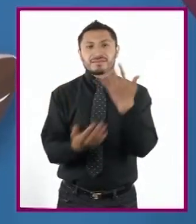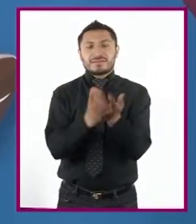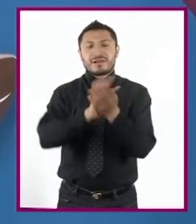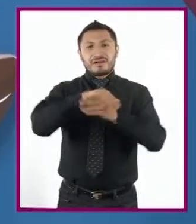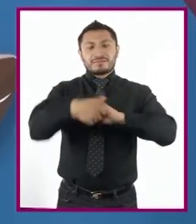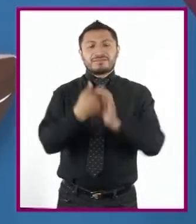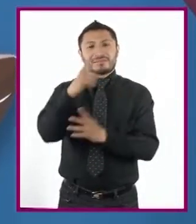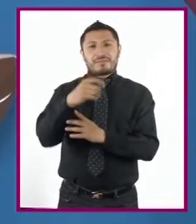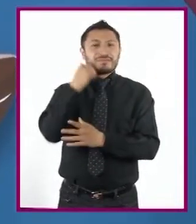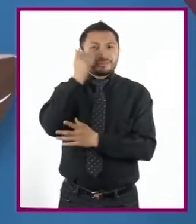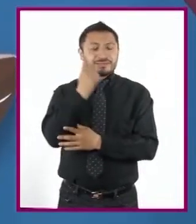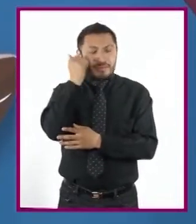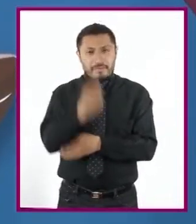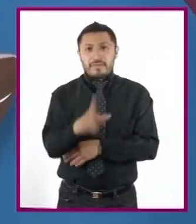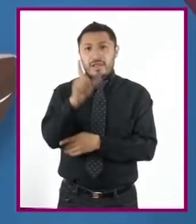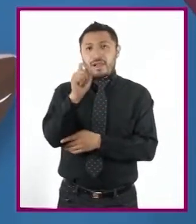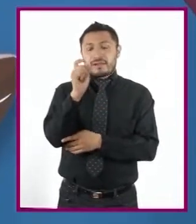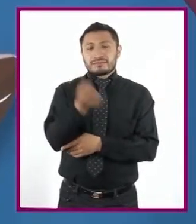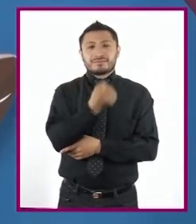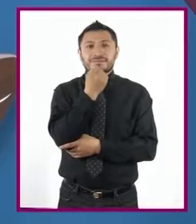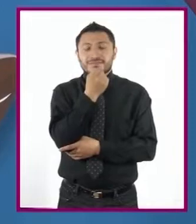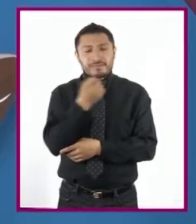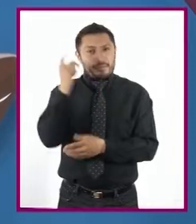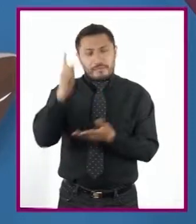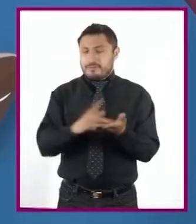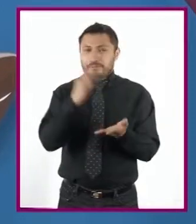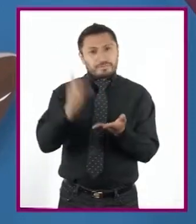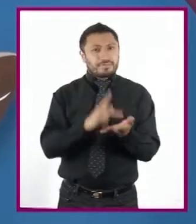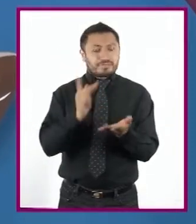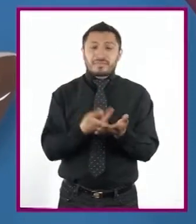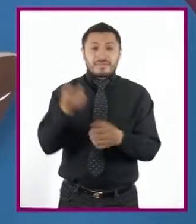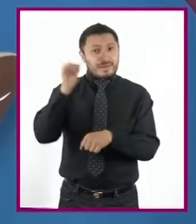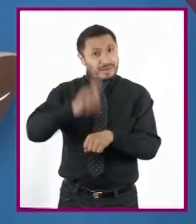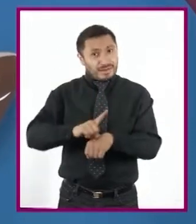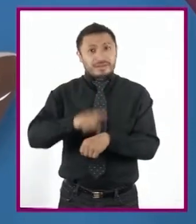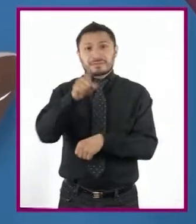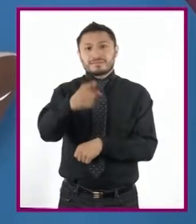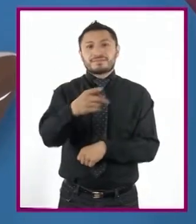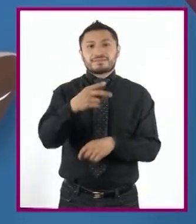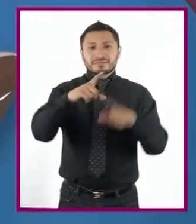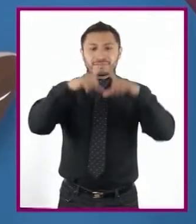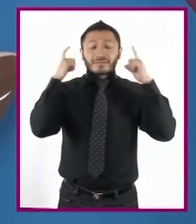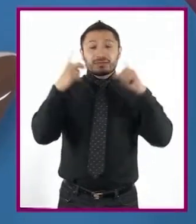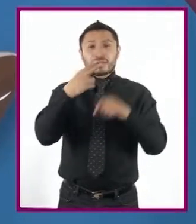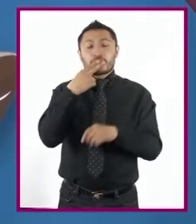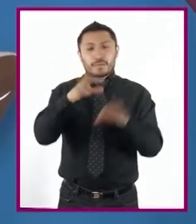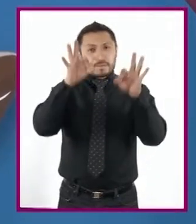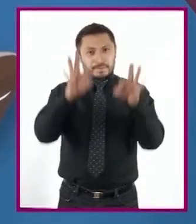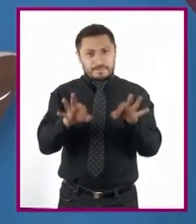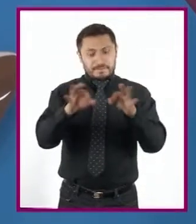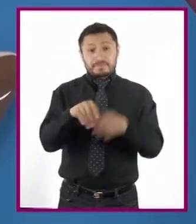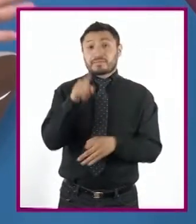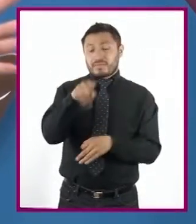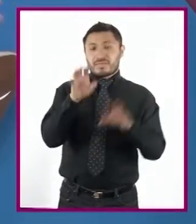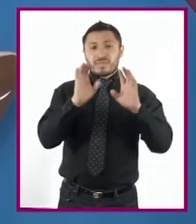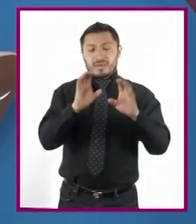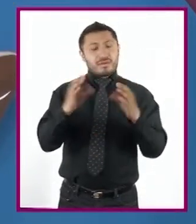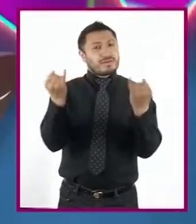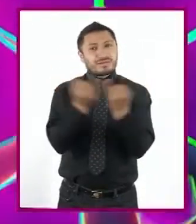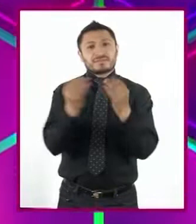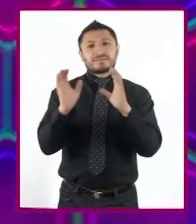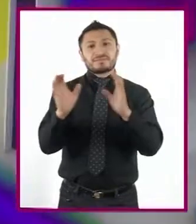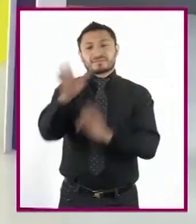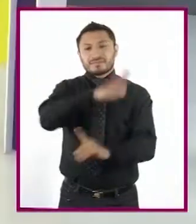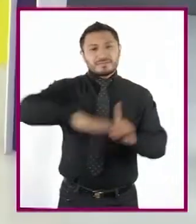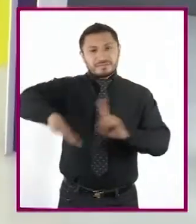con agua y jabón durante 20 segundos varias veces al día y usar el cubrebocas de manera correcta. Al cuidarnos, cuidamos a los